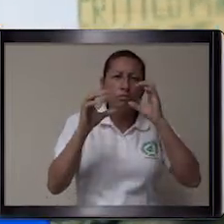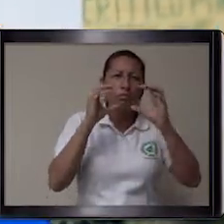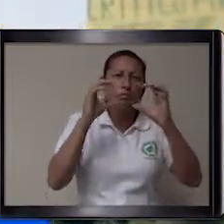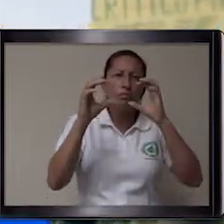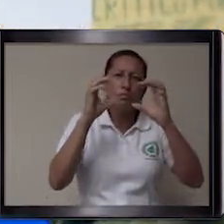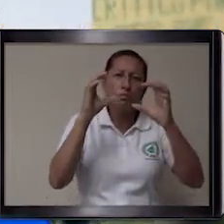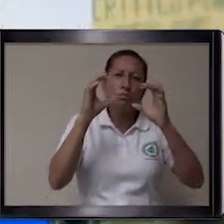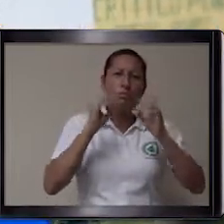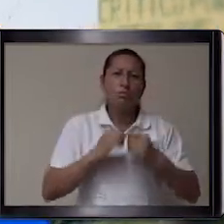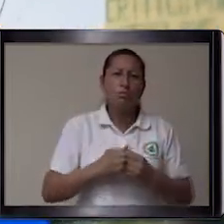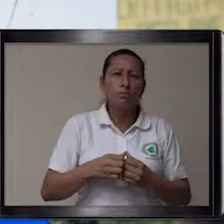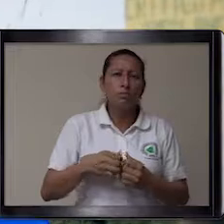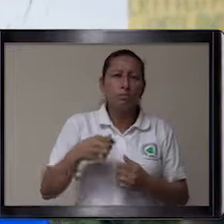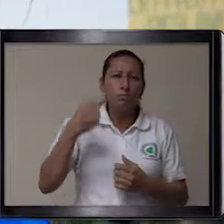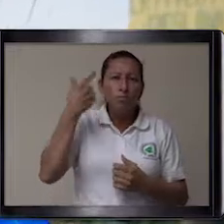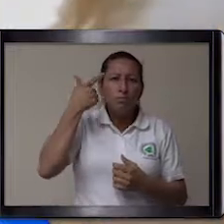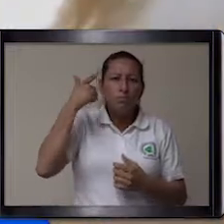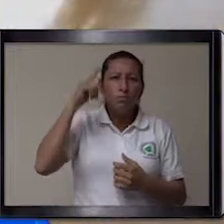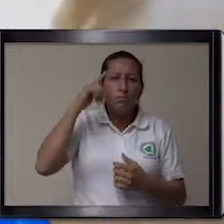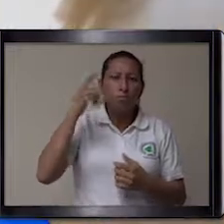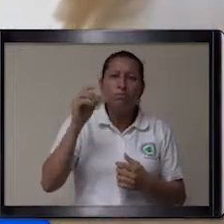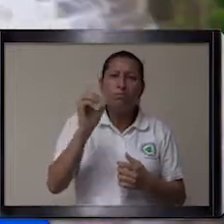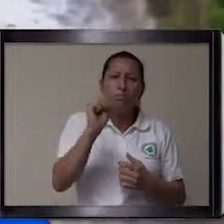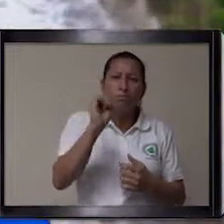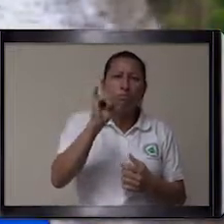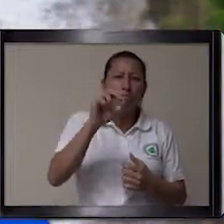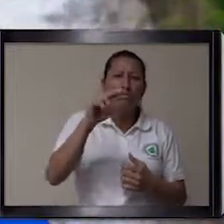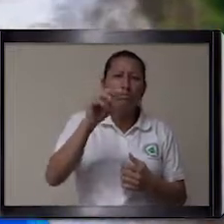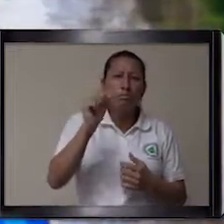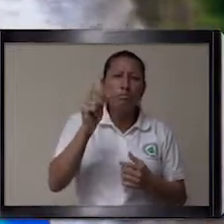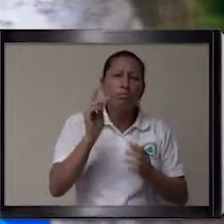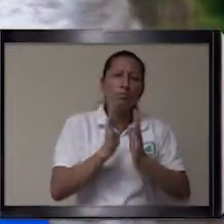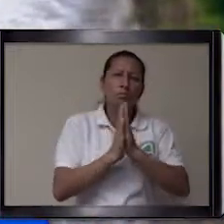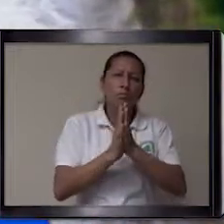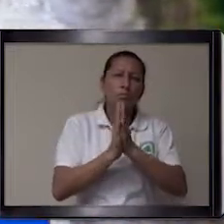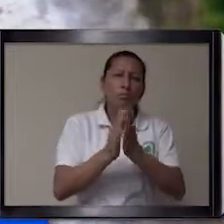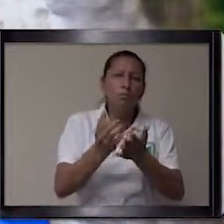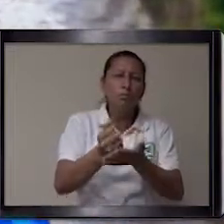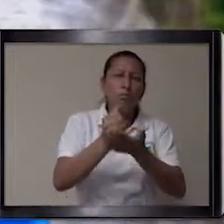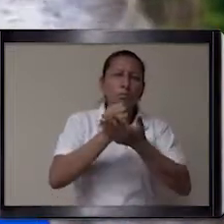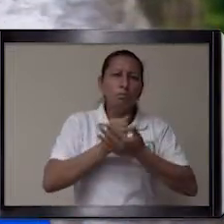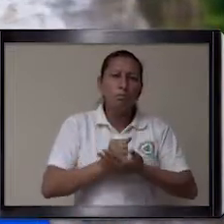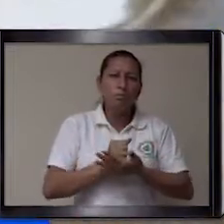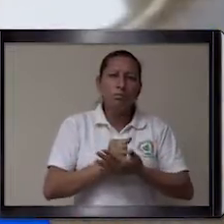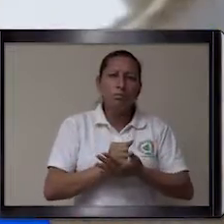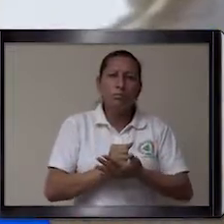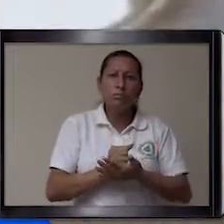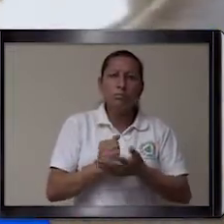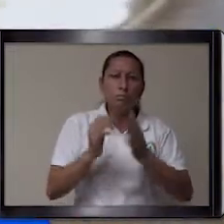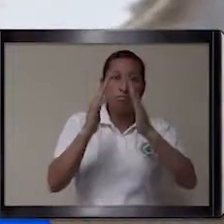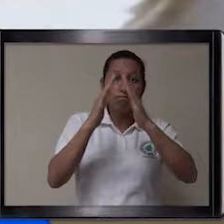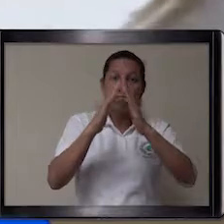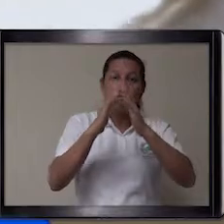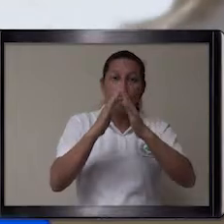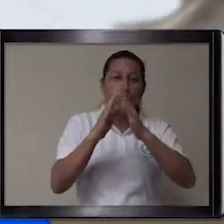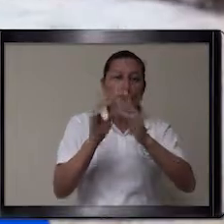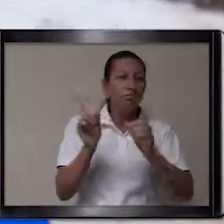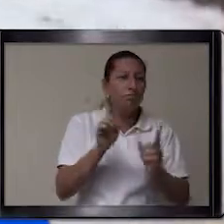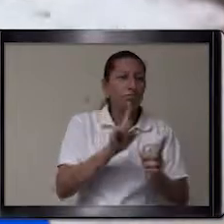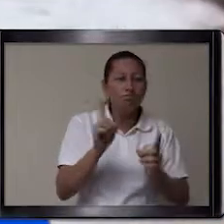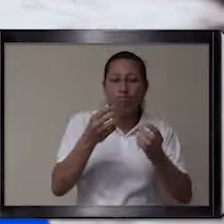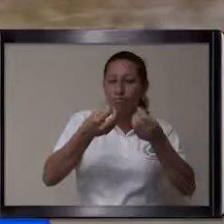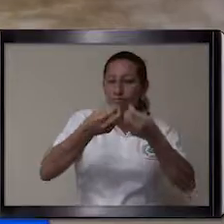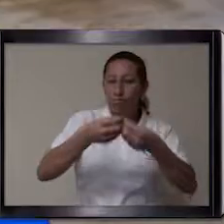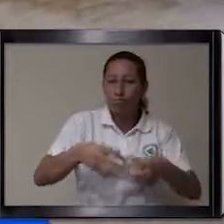en un área inestable, estamos ante fuerte lluvia, pues entonces estar en comunicación con